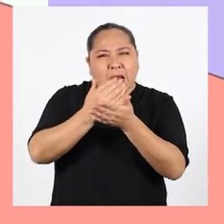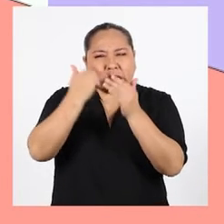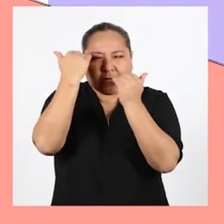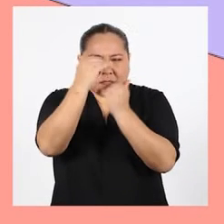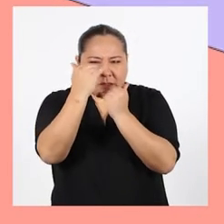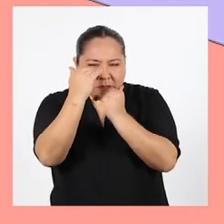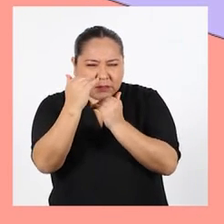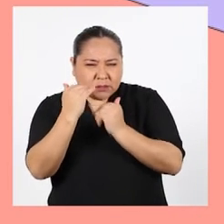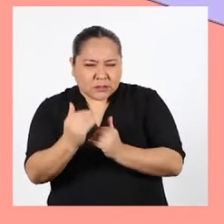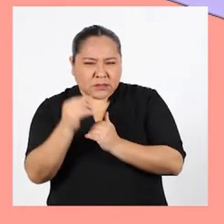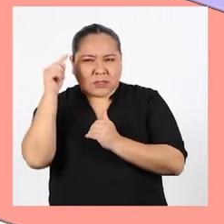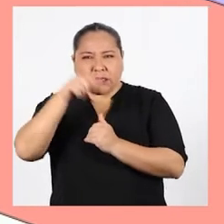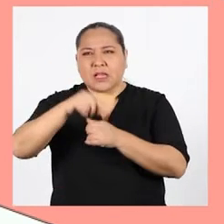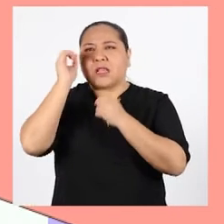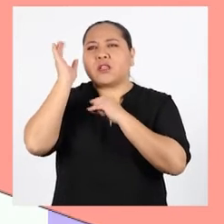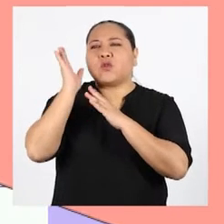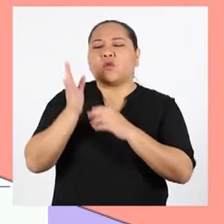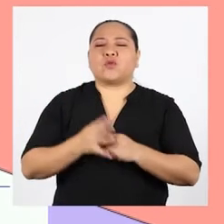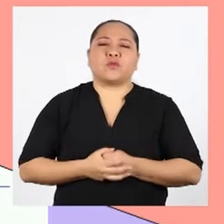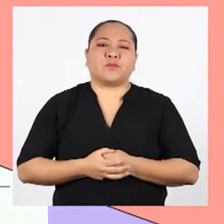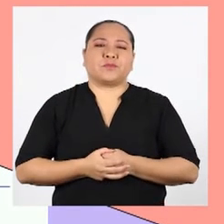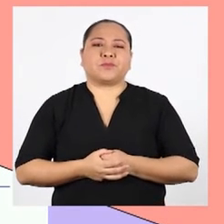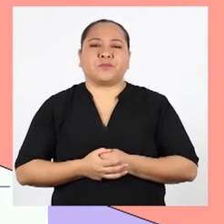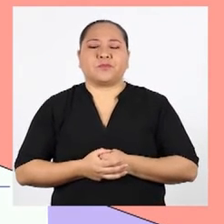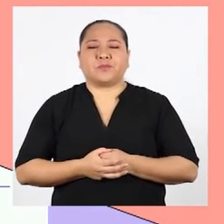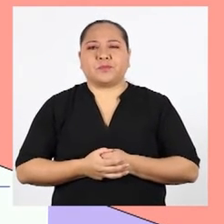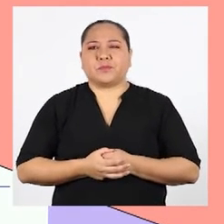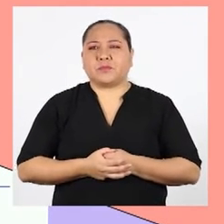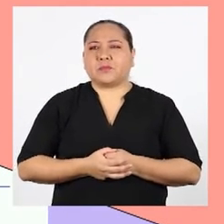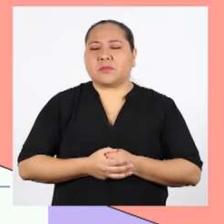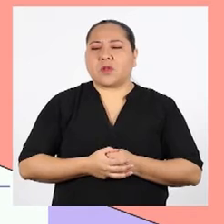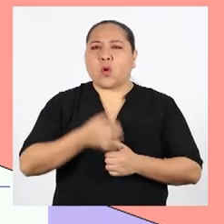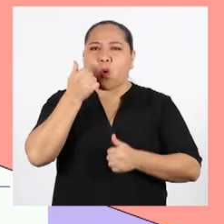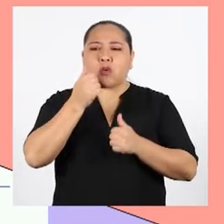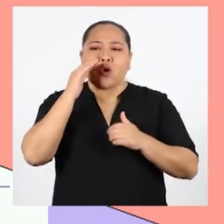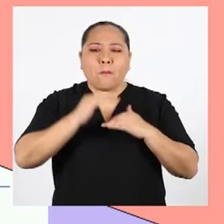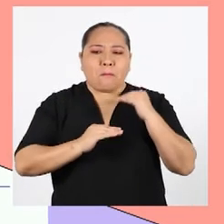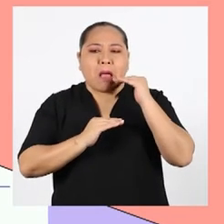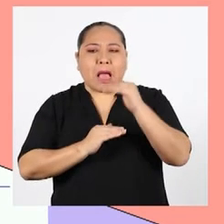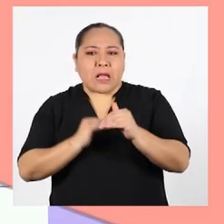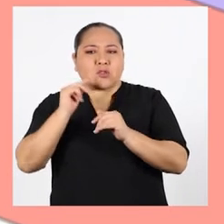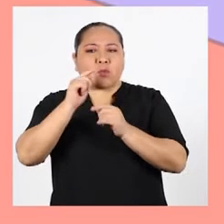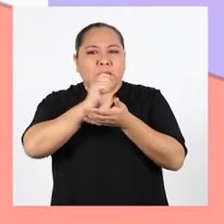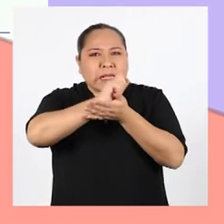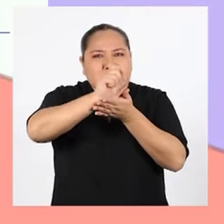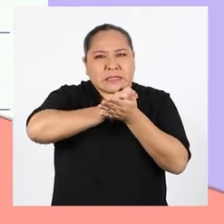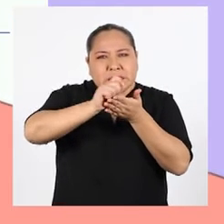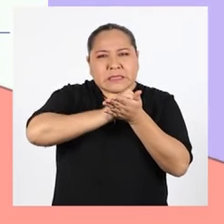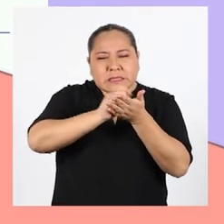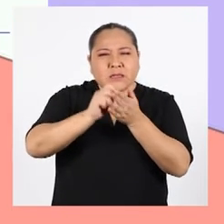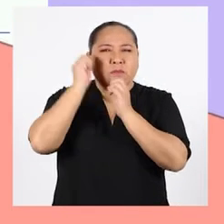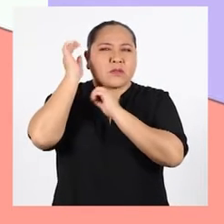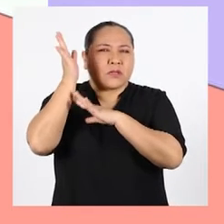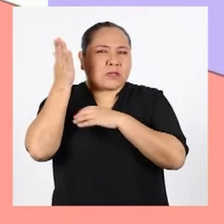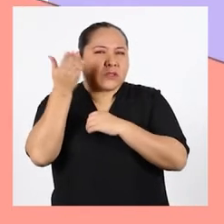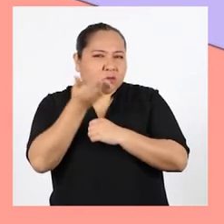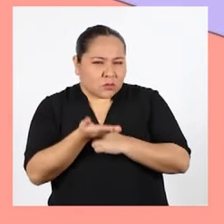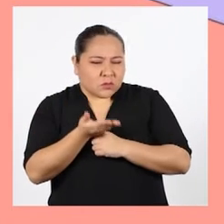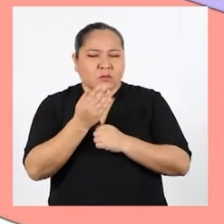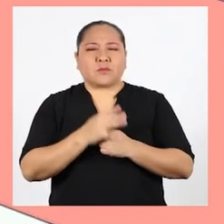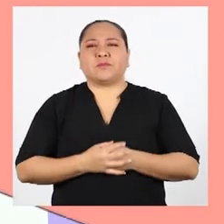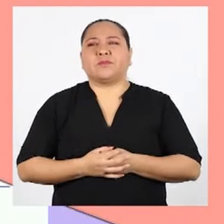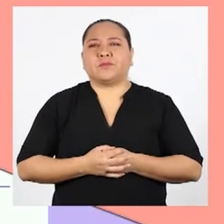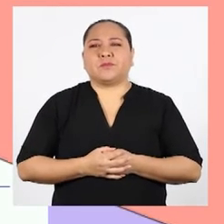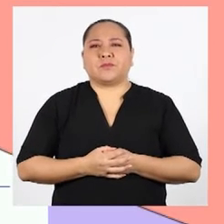¿Qué estructura tiene un discurso? ¿Qué pasos debemos seguir para escribir un discurso? ¿Qué pasos